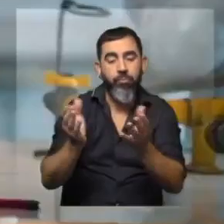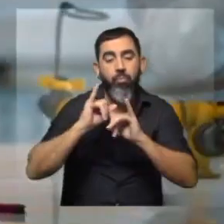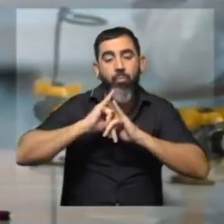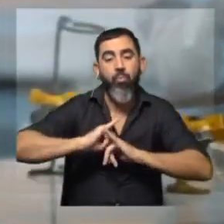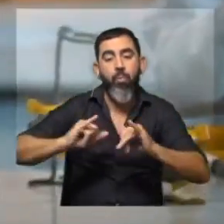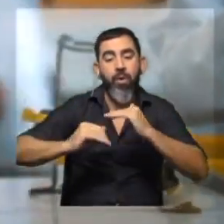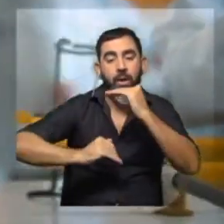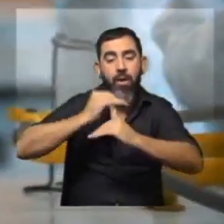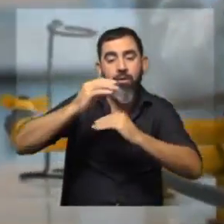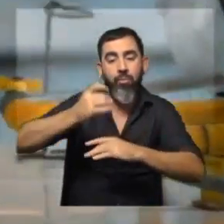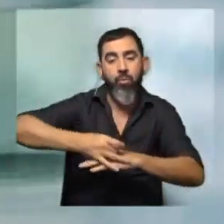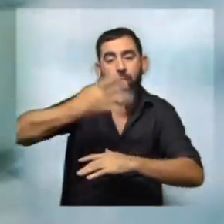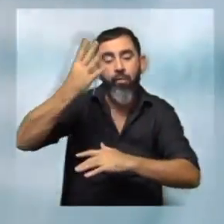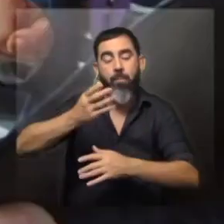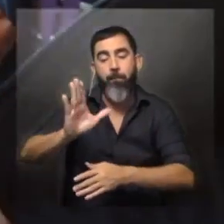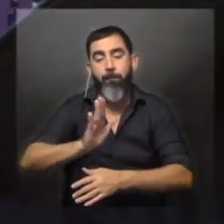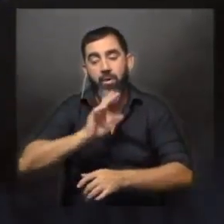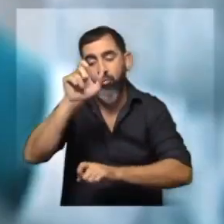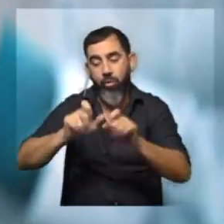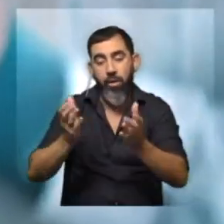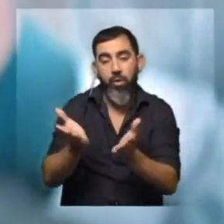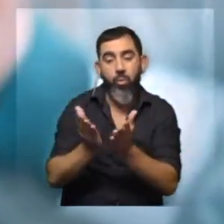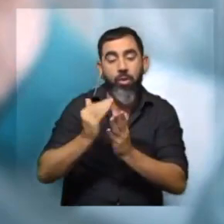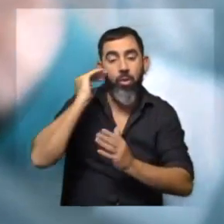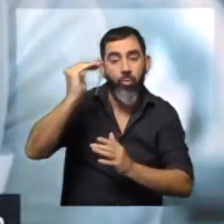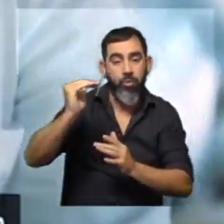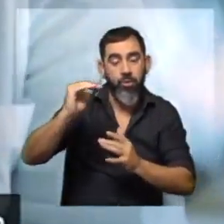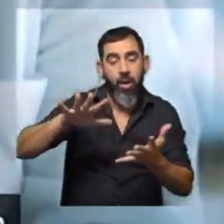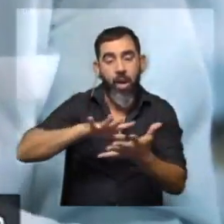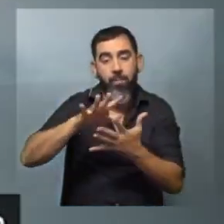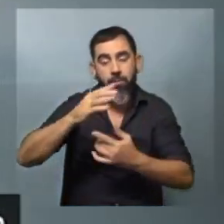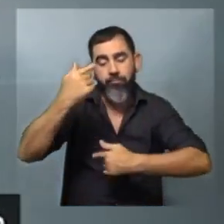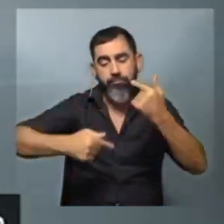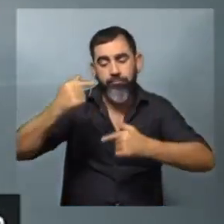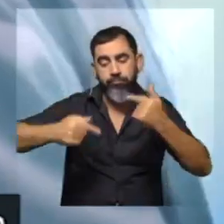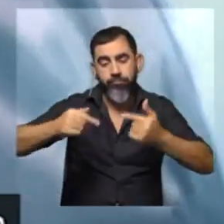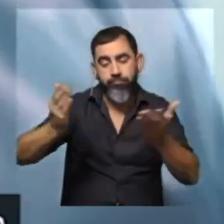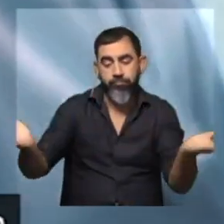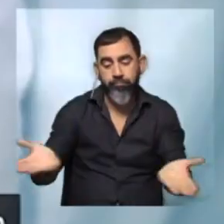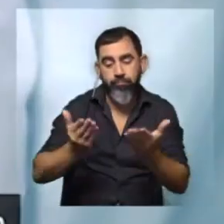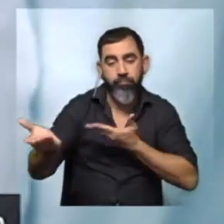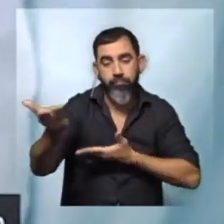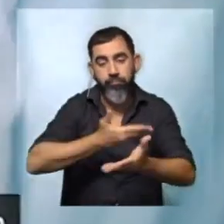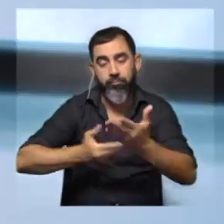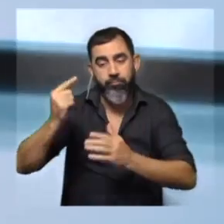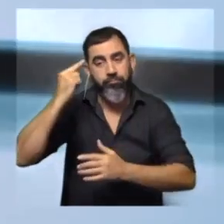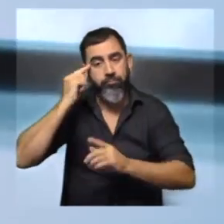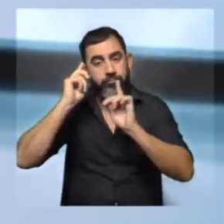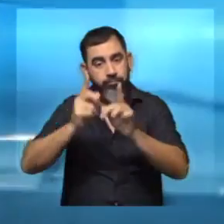el crecimiento profesional y personal de estudiantes y docentes, en un ambiente interdisciplinario que estimula el intercambio y la